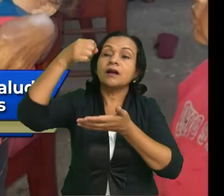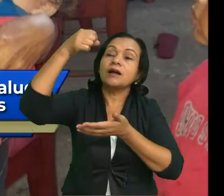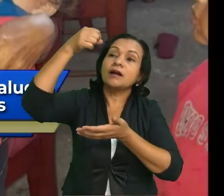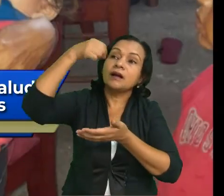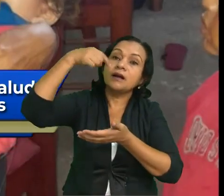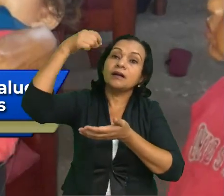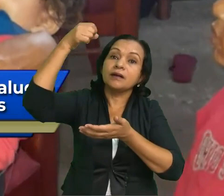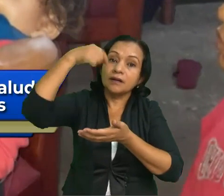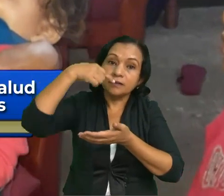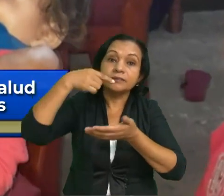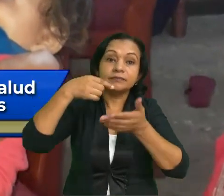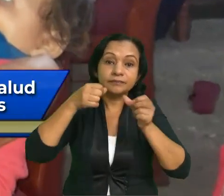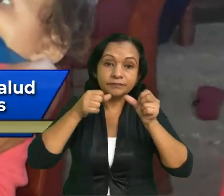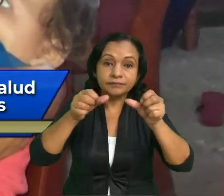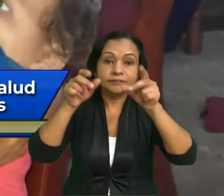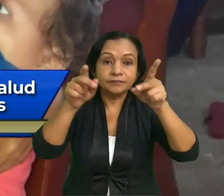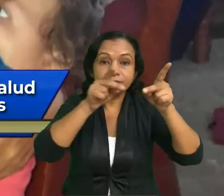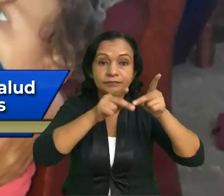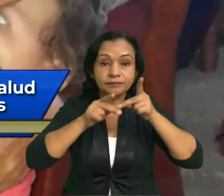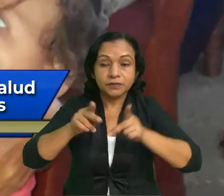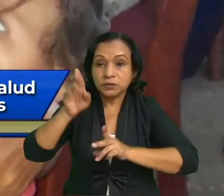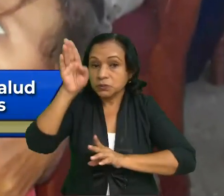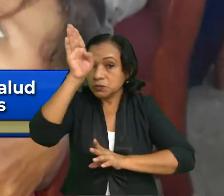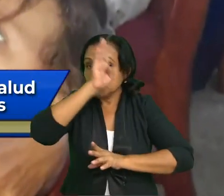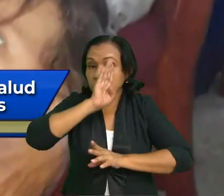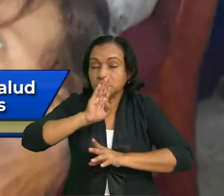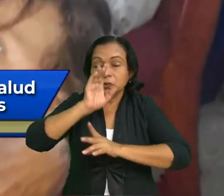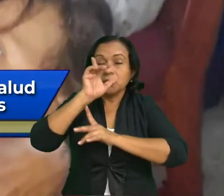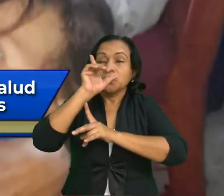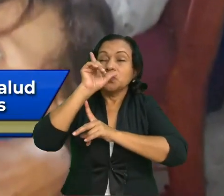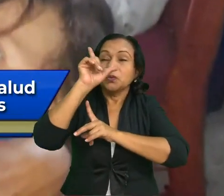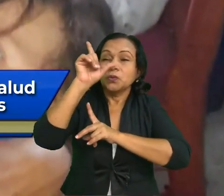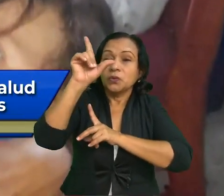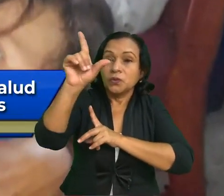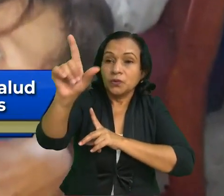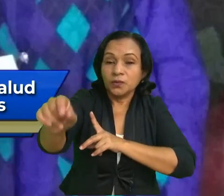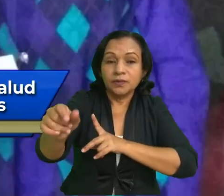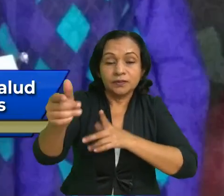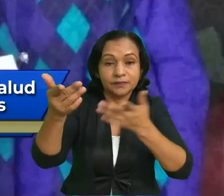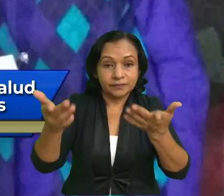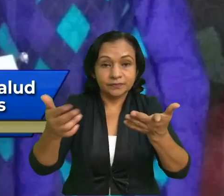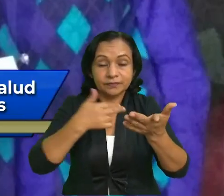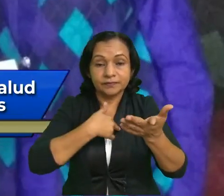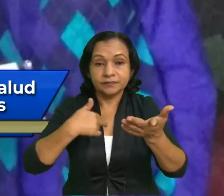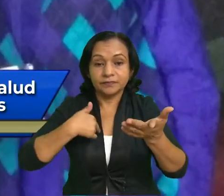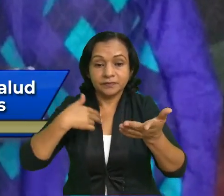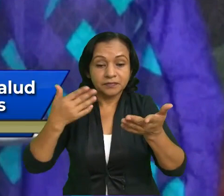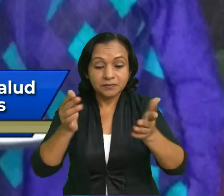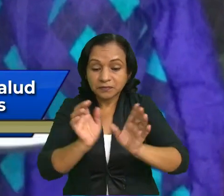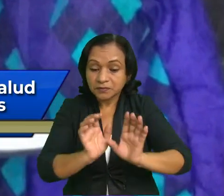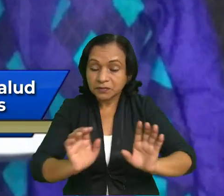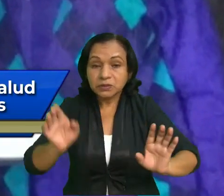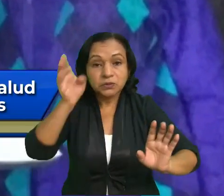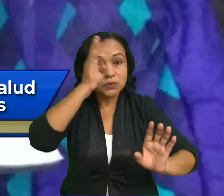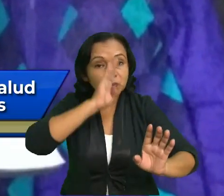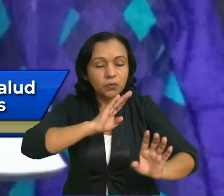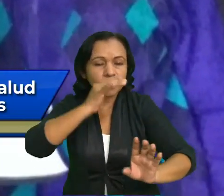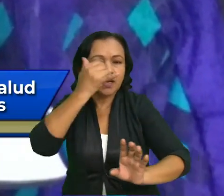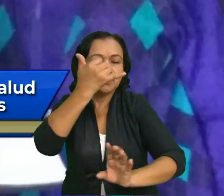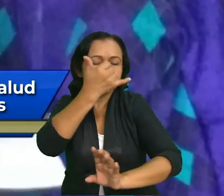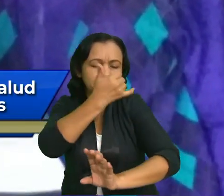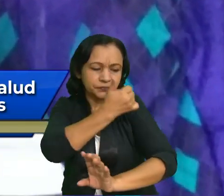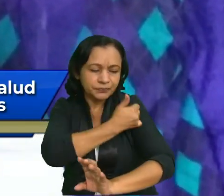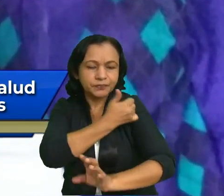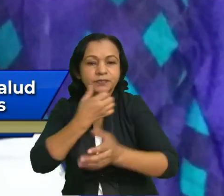estamos aprovechando que personas que a lo mejor venían de comunidades alejados que fueron sacadas por la situación también se orienta a